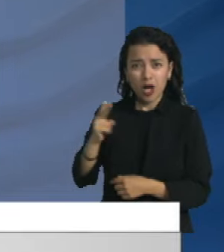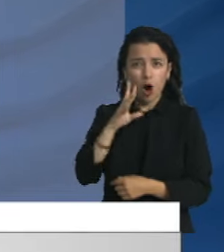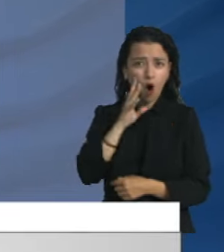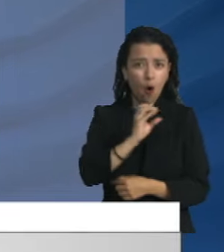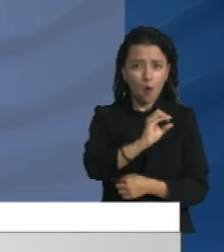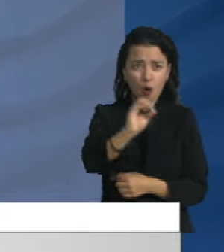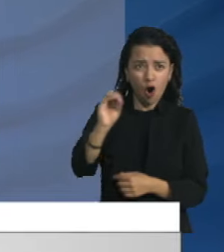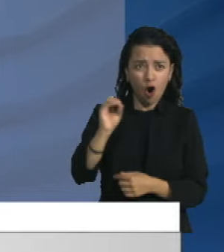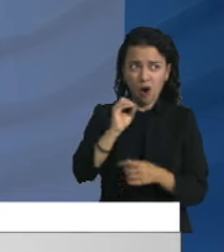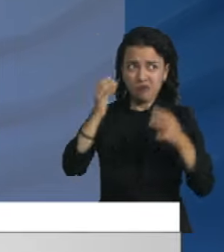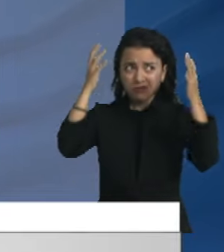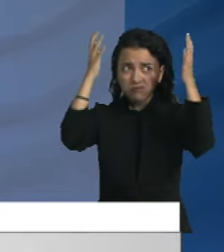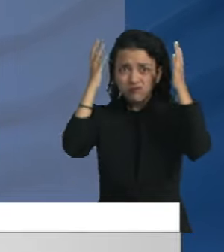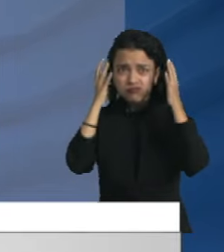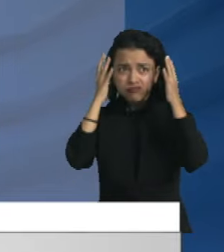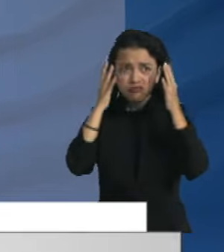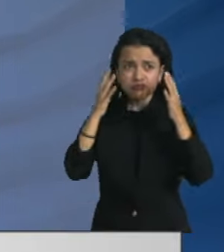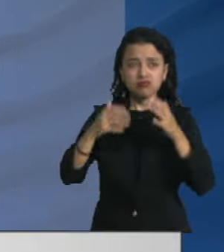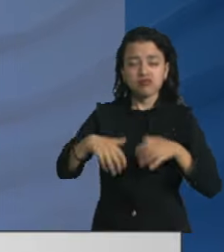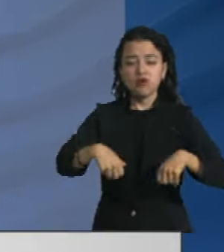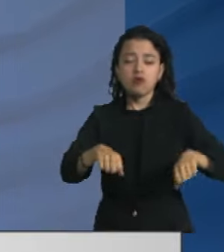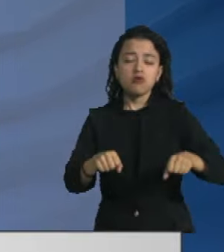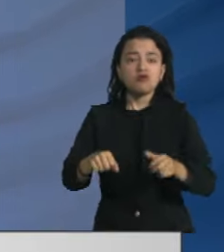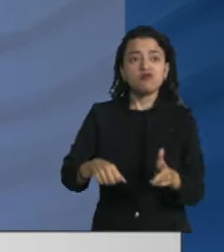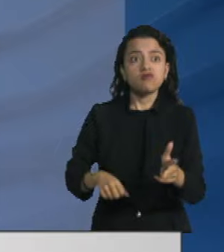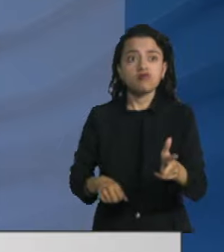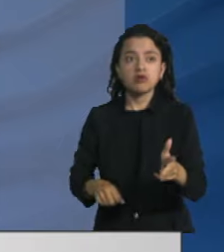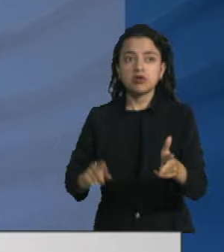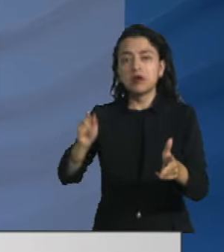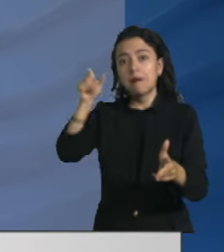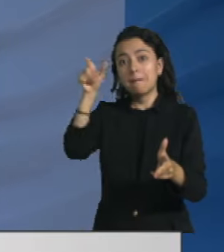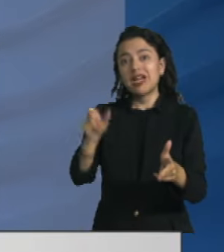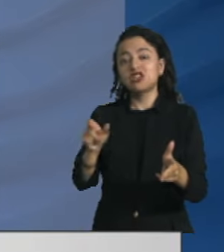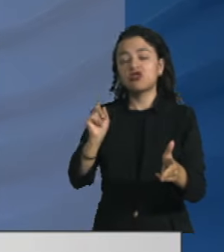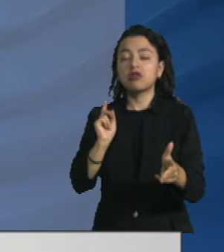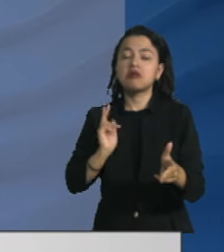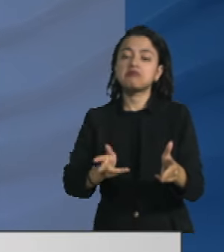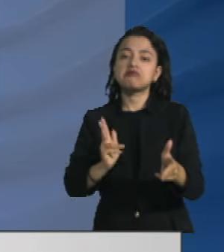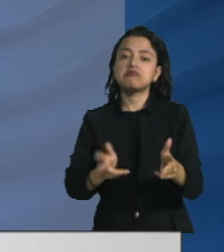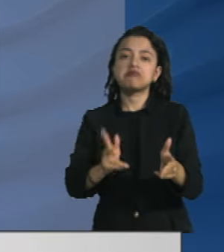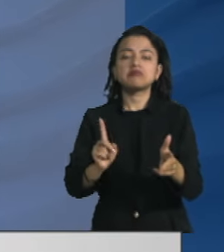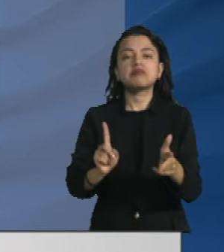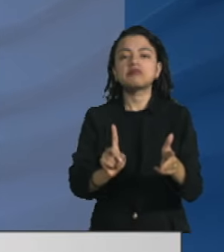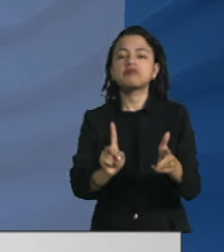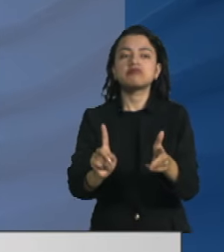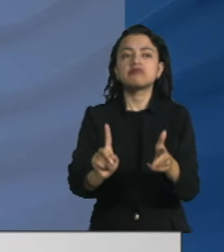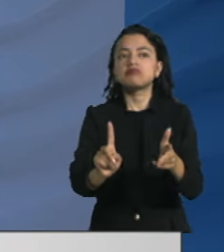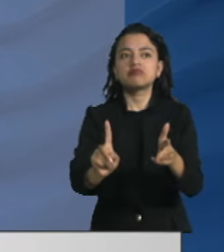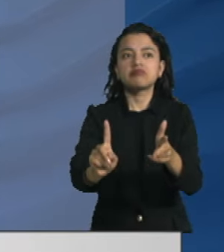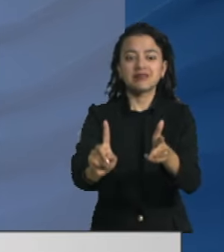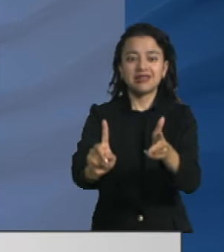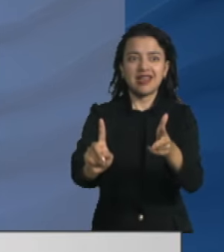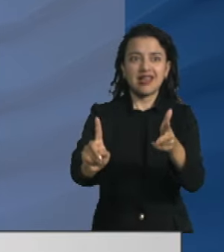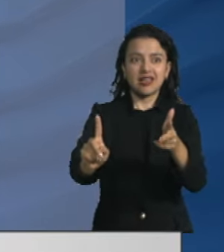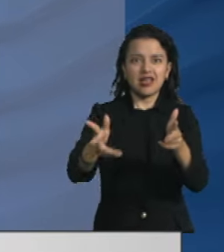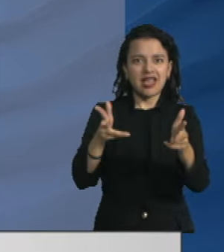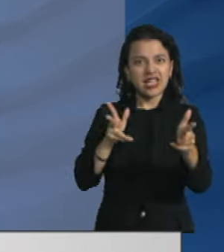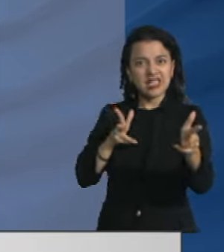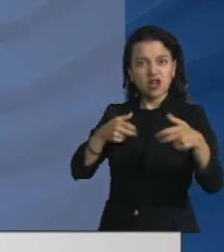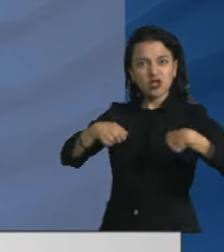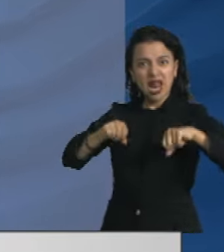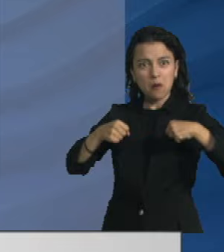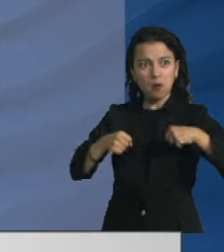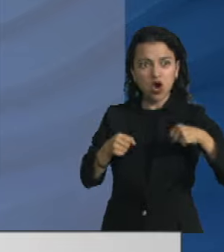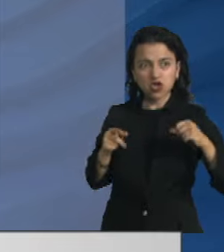presuntos delincuentes tratan de despojar de la motocicleta a un ciudadano que iba transitando. Aseguran las personas que nos hacen llegar este video que ocurrió a eso de las